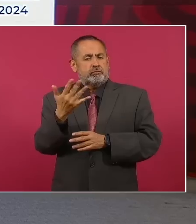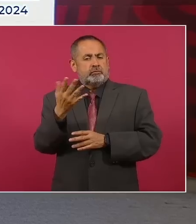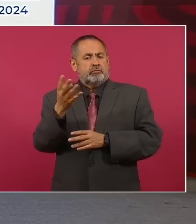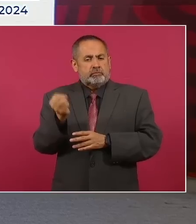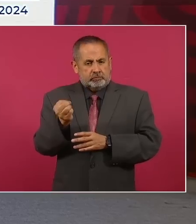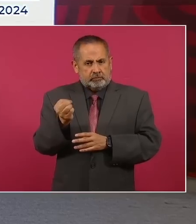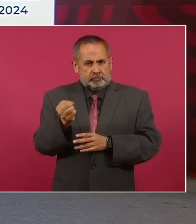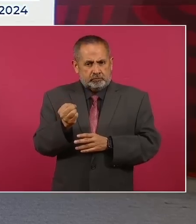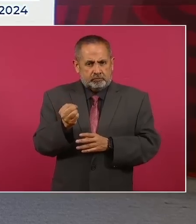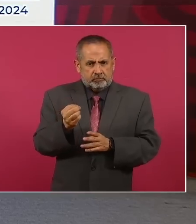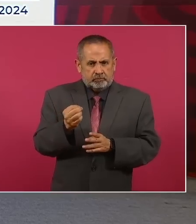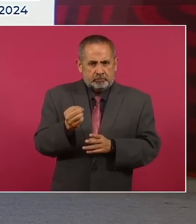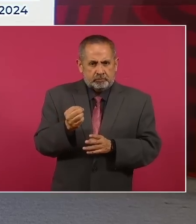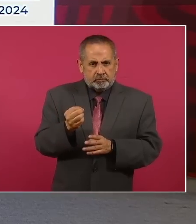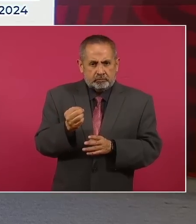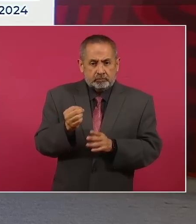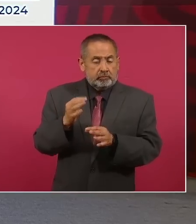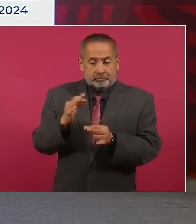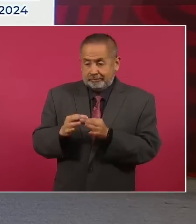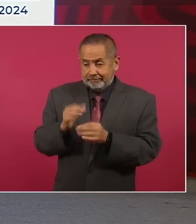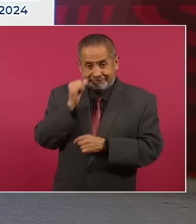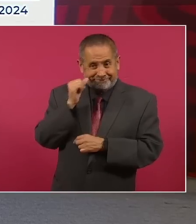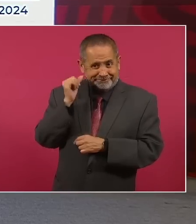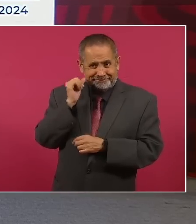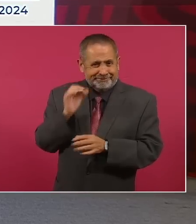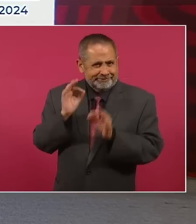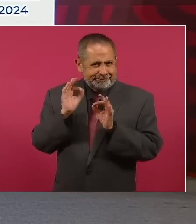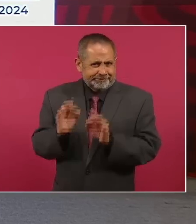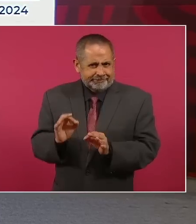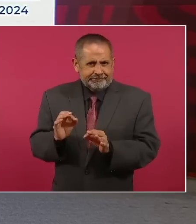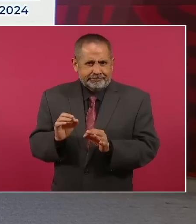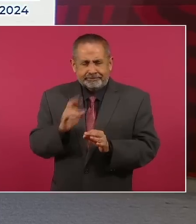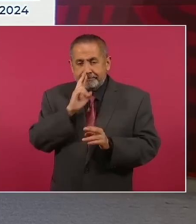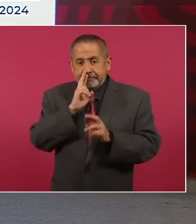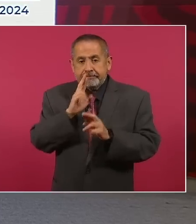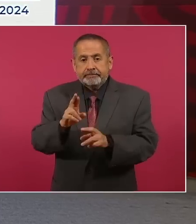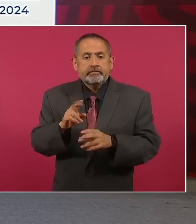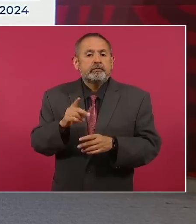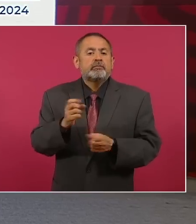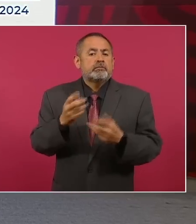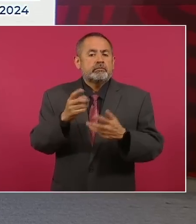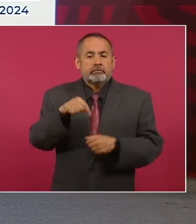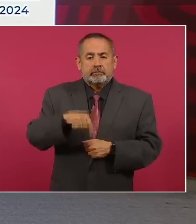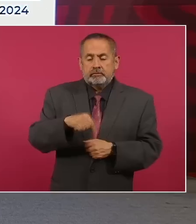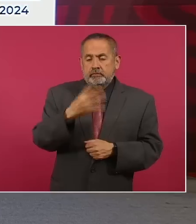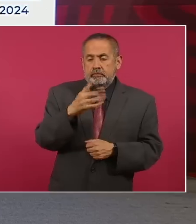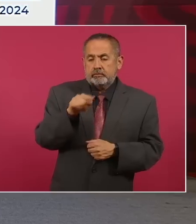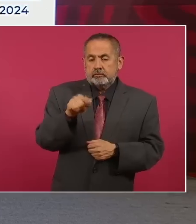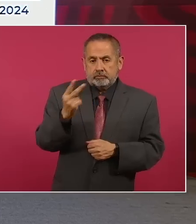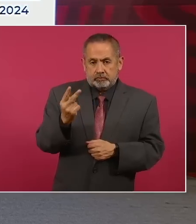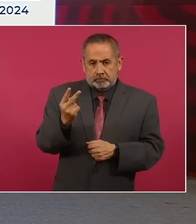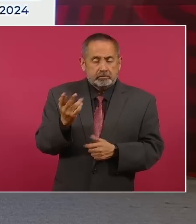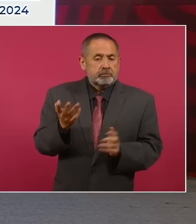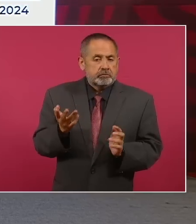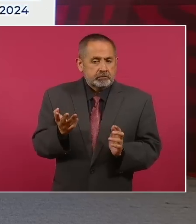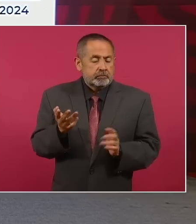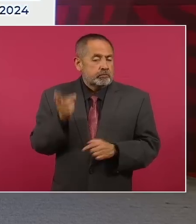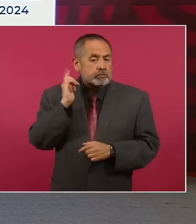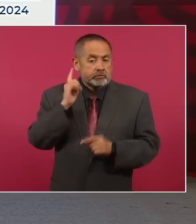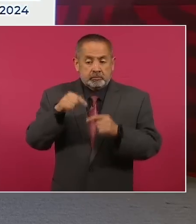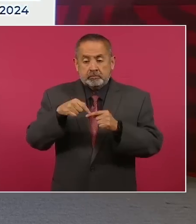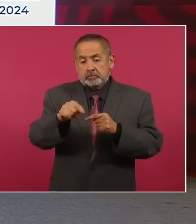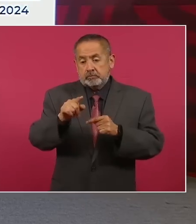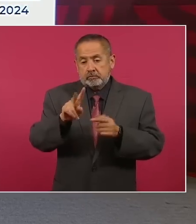4.159. Puntualmente al día de ayer, o reportado el día de hoy, 4.2. Esperamos llegar